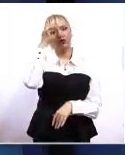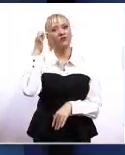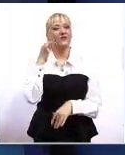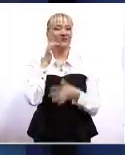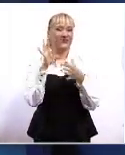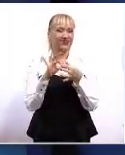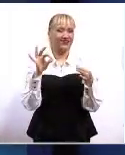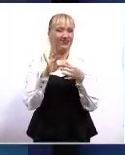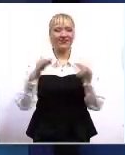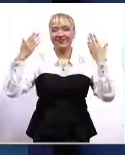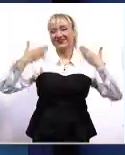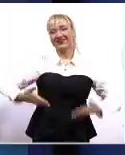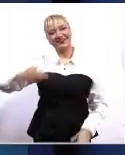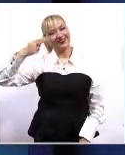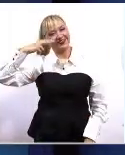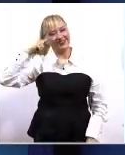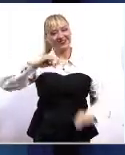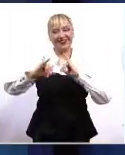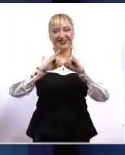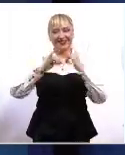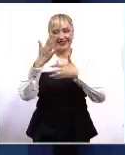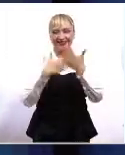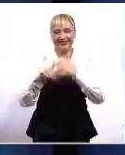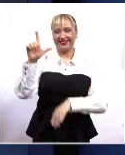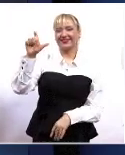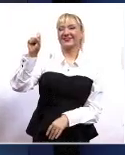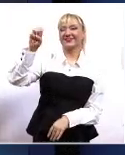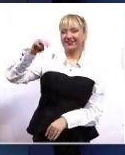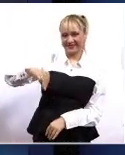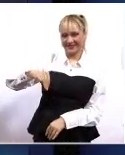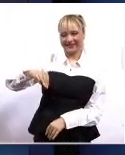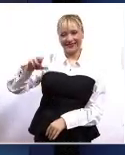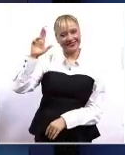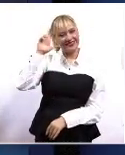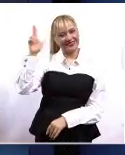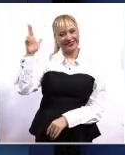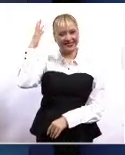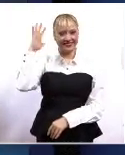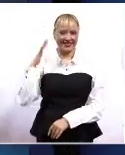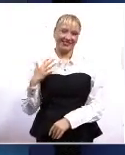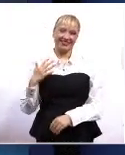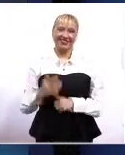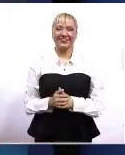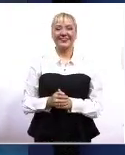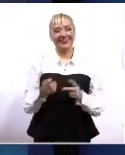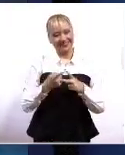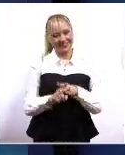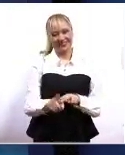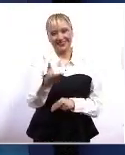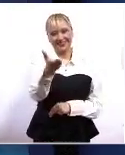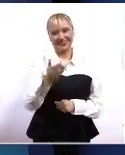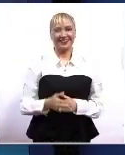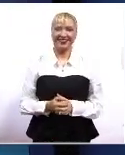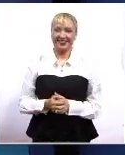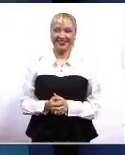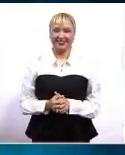con gusto a mi compañera Nidia Díaz en la interpretación en lengua de señas mexicana. Hola, Nidia. Y es así como